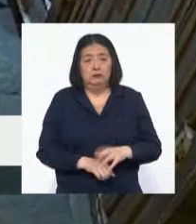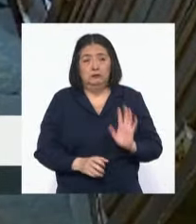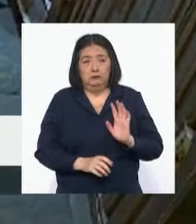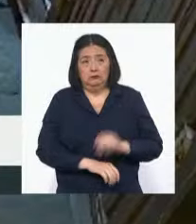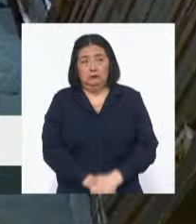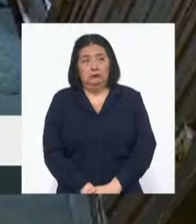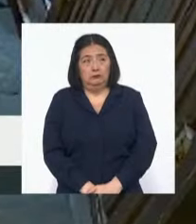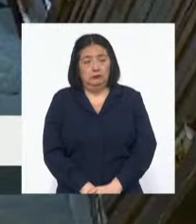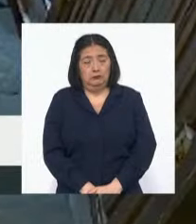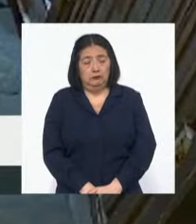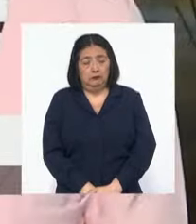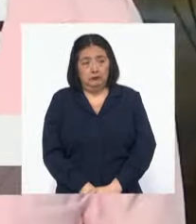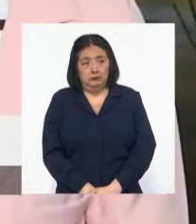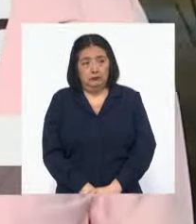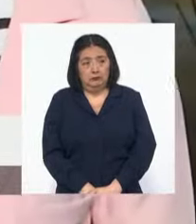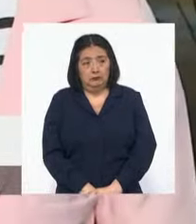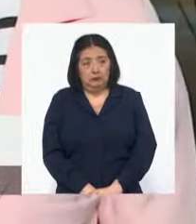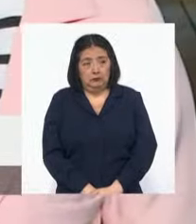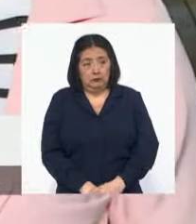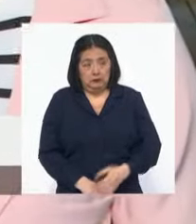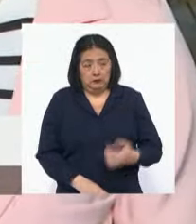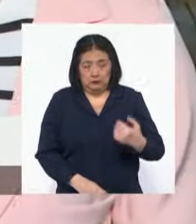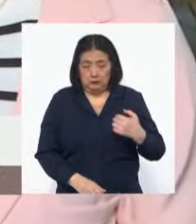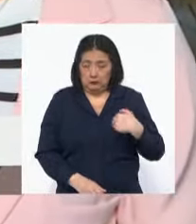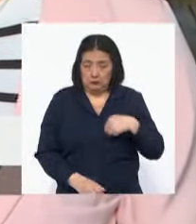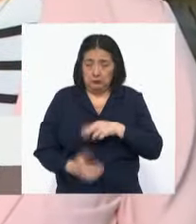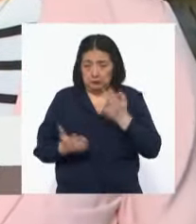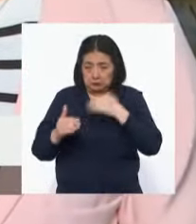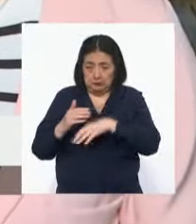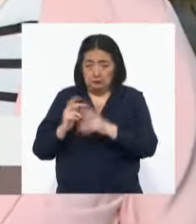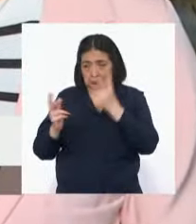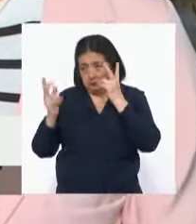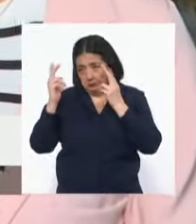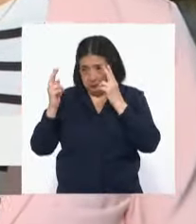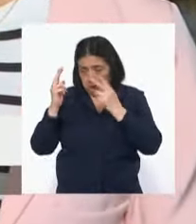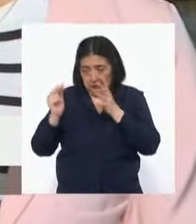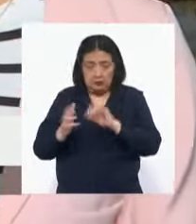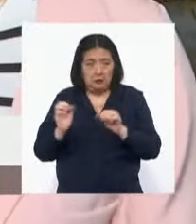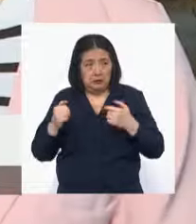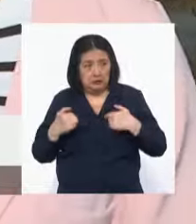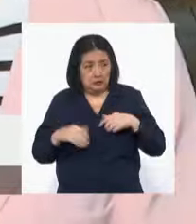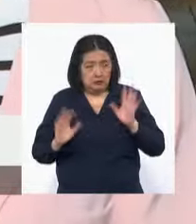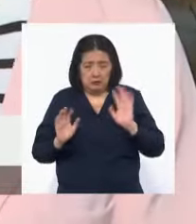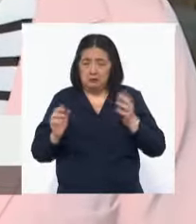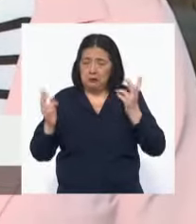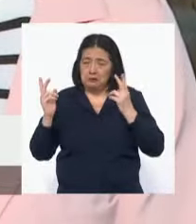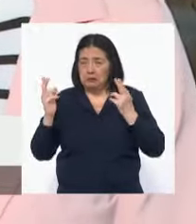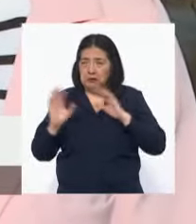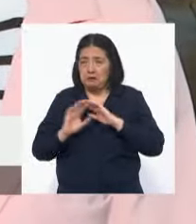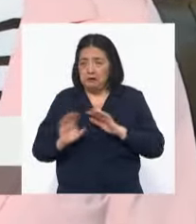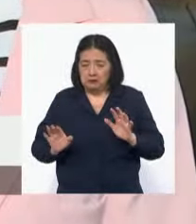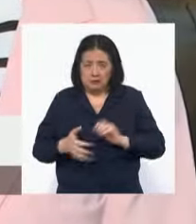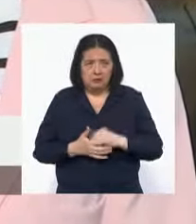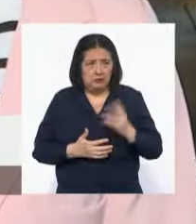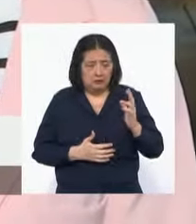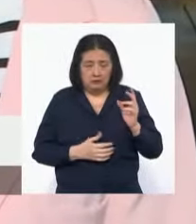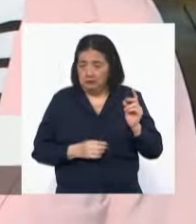fueron capturados. Estábamos ahí en el spa, en la peluquera, y ya estábamos para terminar. Y de